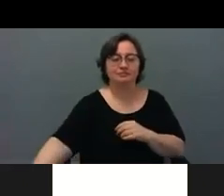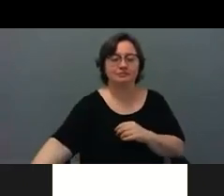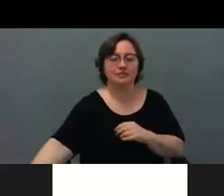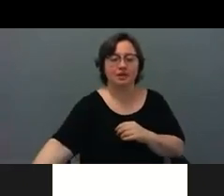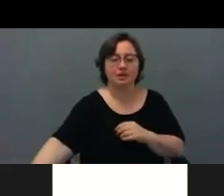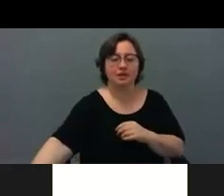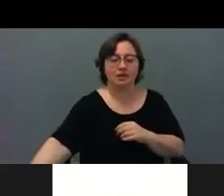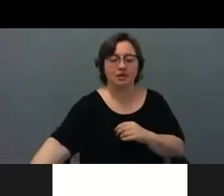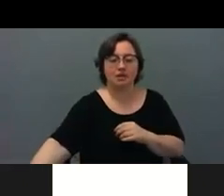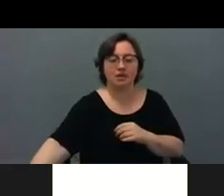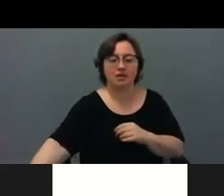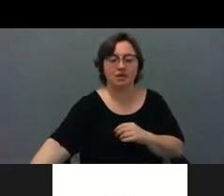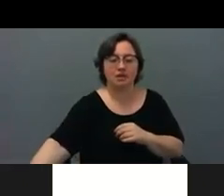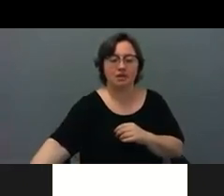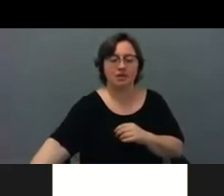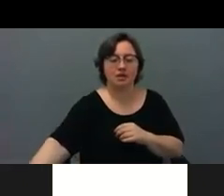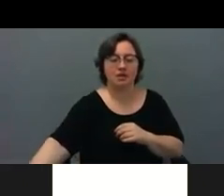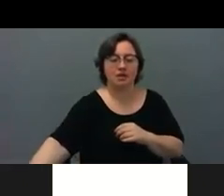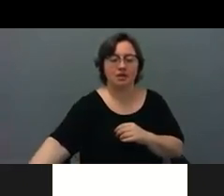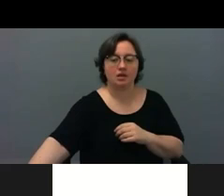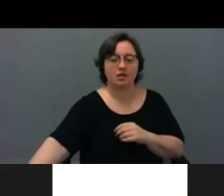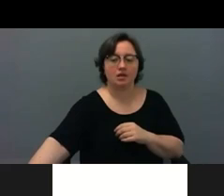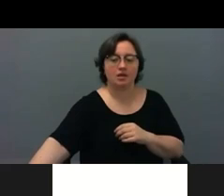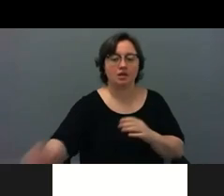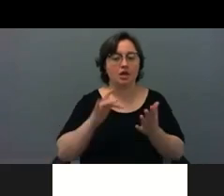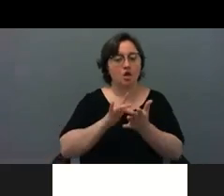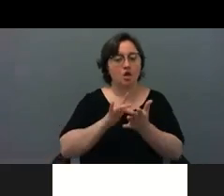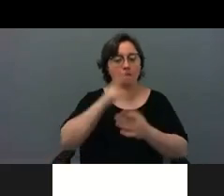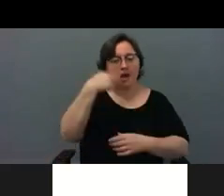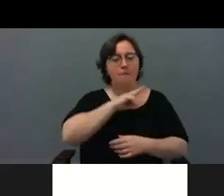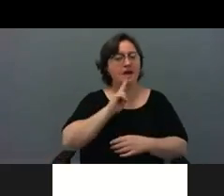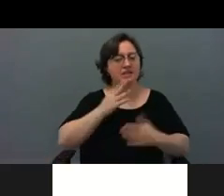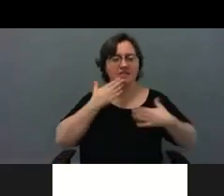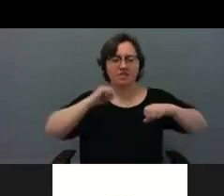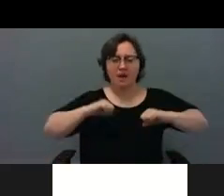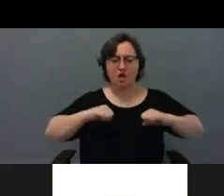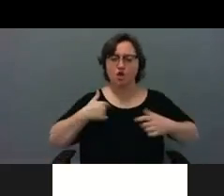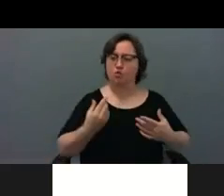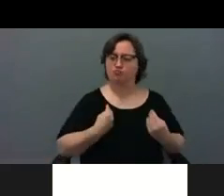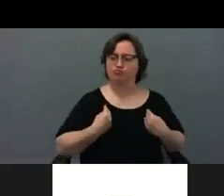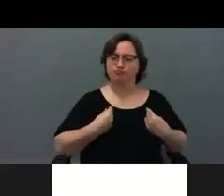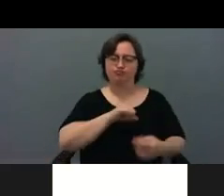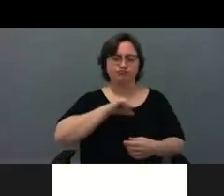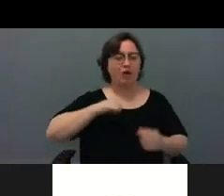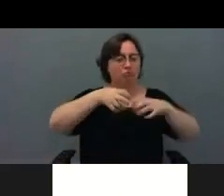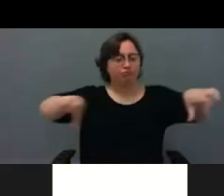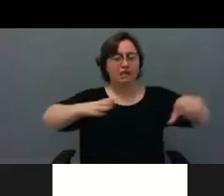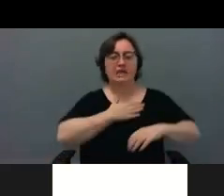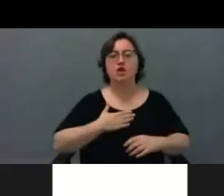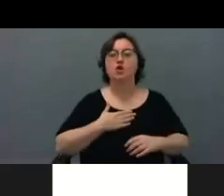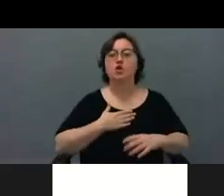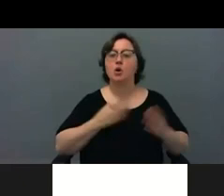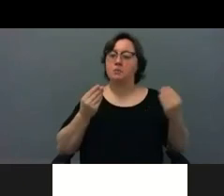Yo cuando tenía 40 años, mis padres ya eran mayores, yo quería independizarme. Entonces, pues yo quería vivir en una